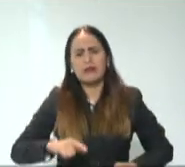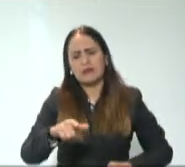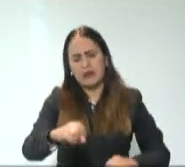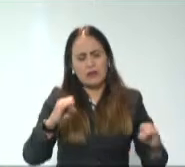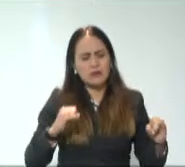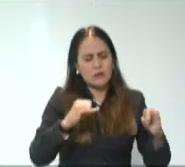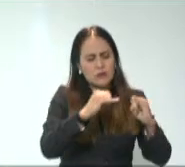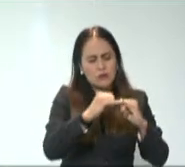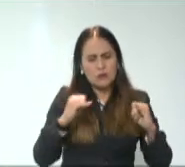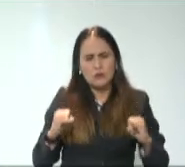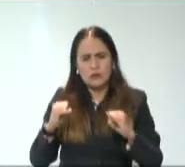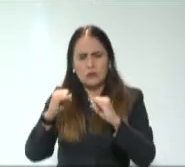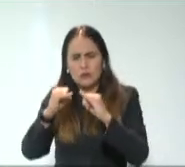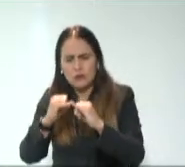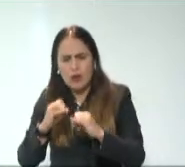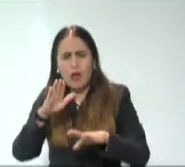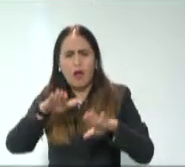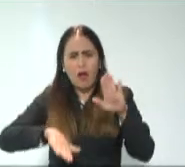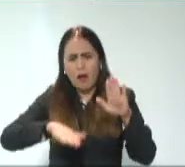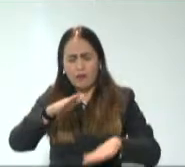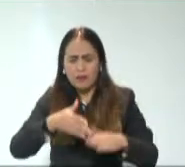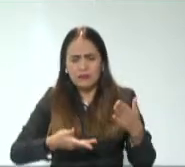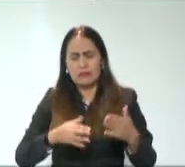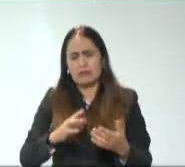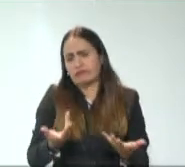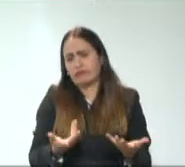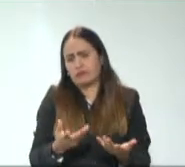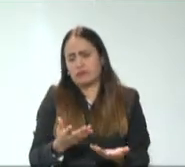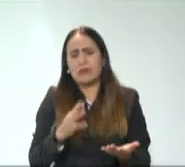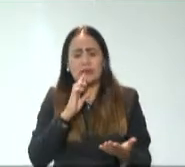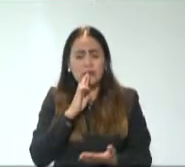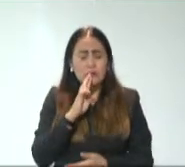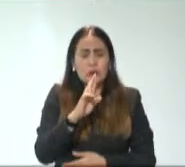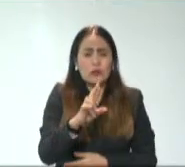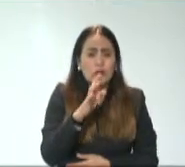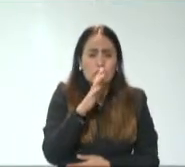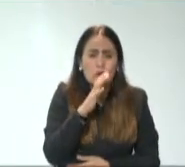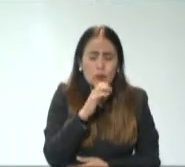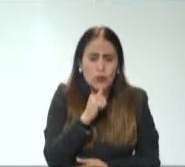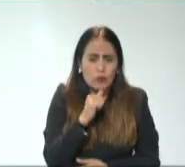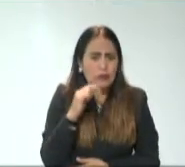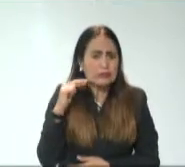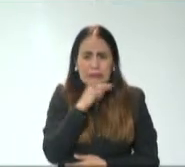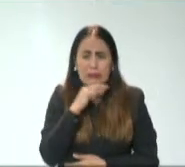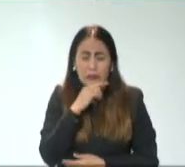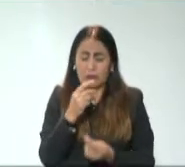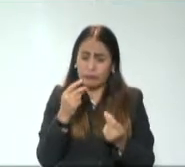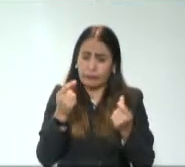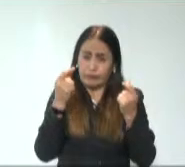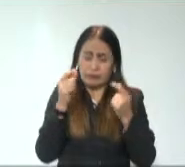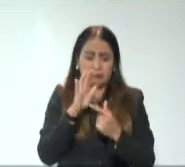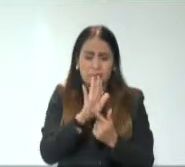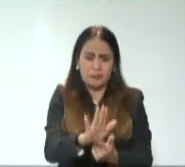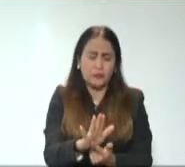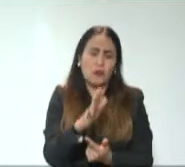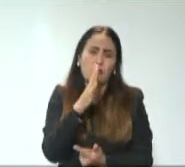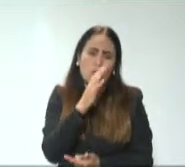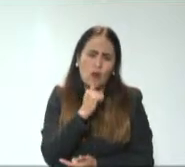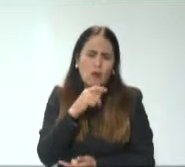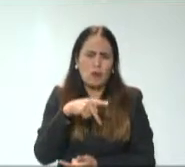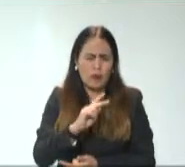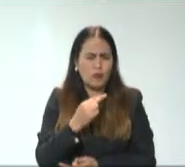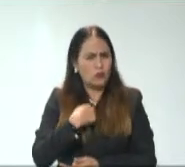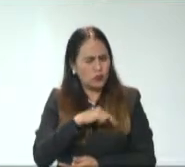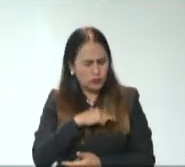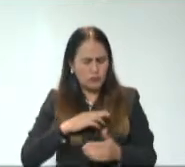instituciones no nos ha permitido responder en algunos casos de manera rápida e inmediata pero el compromiso se da